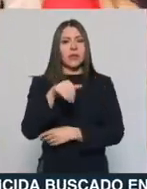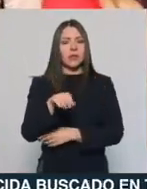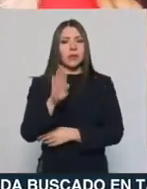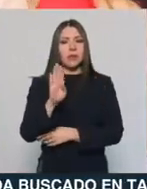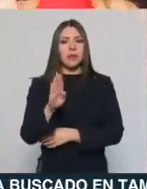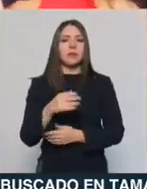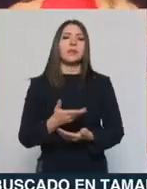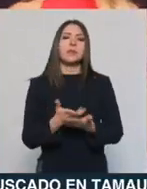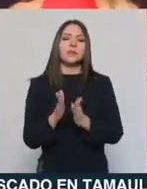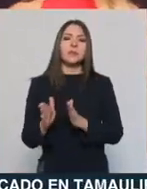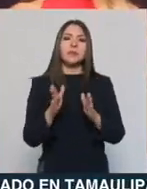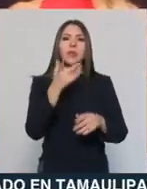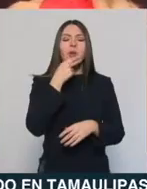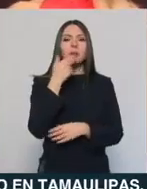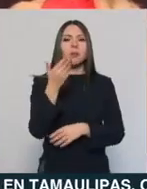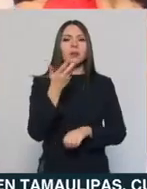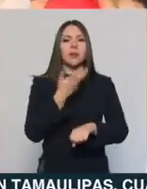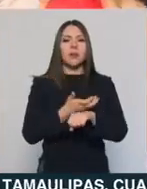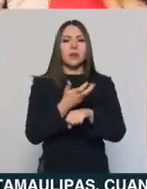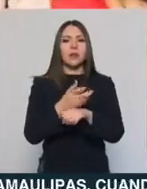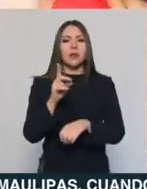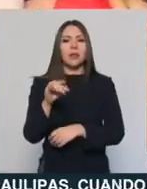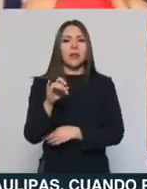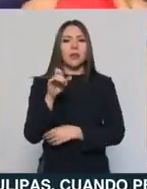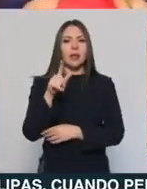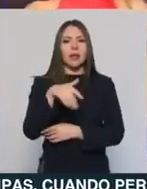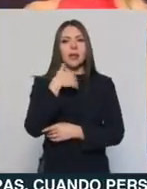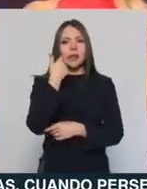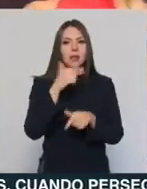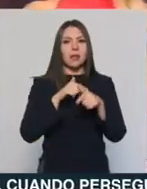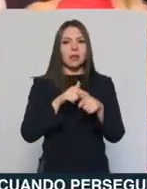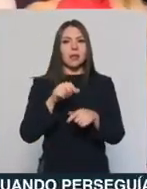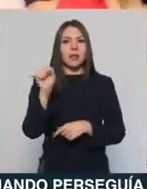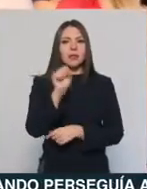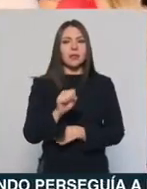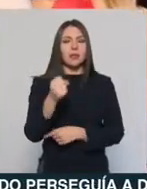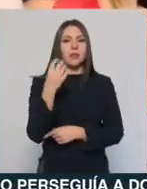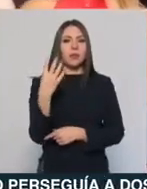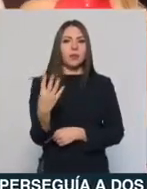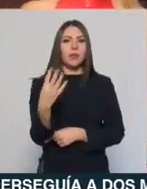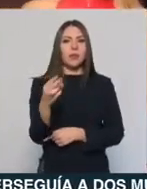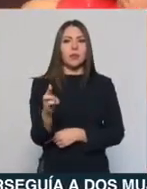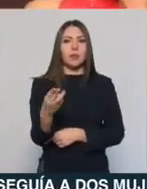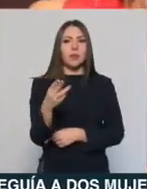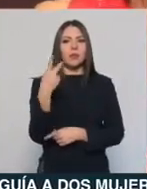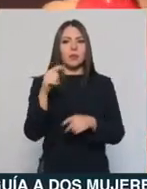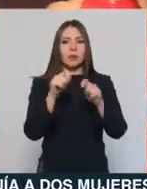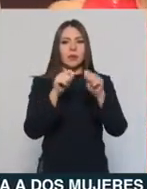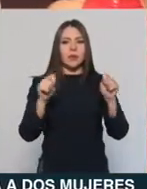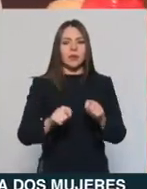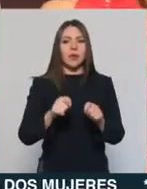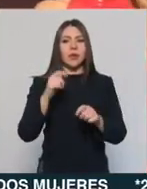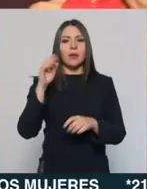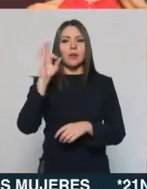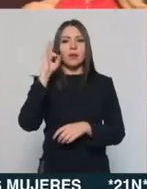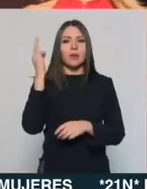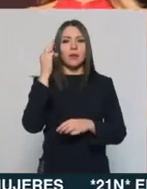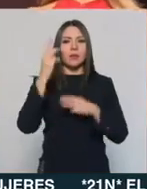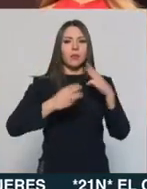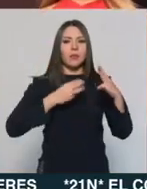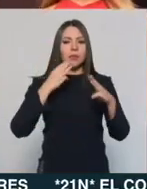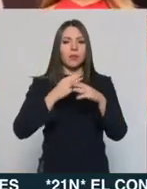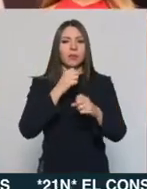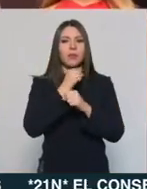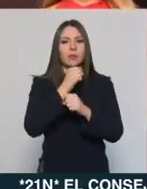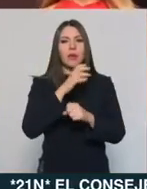Por su parte, el estadounidense Daniel Jacobs buscará retener el sábado 4 de mayo su título de la Federación Mundial de Boxeo, que consiguió al